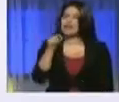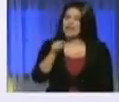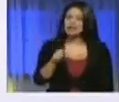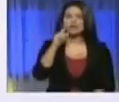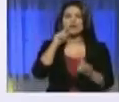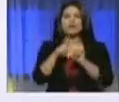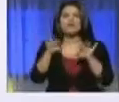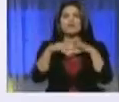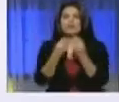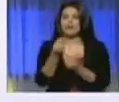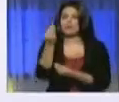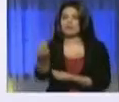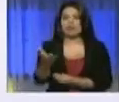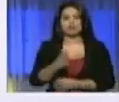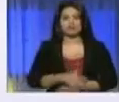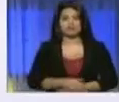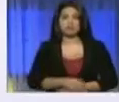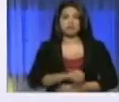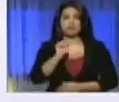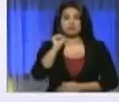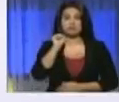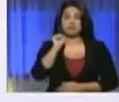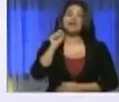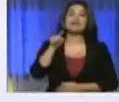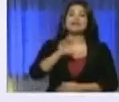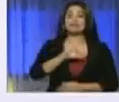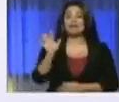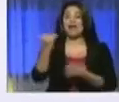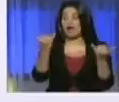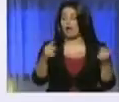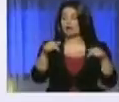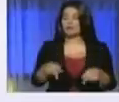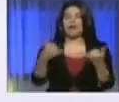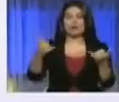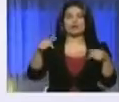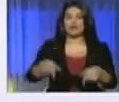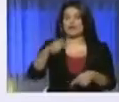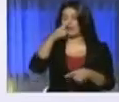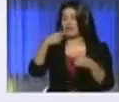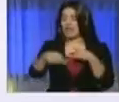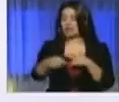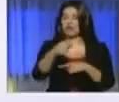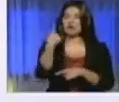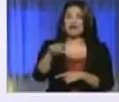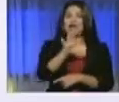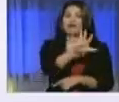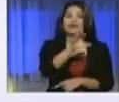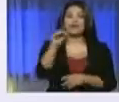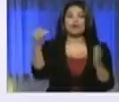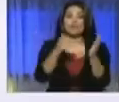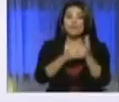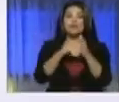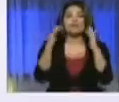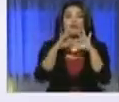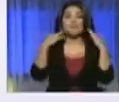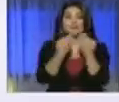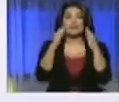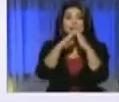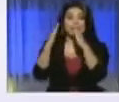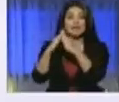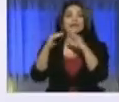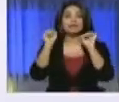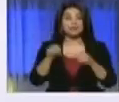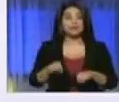Quiere decir que estamos incorporando ya ahora, este año, 500.000 hogares que están en el